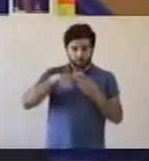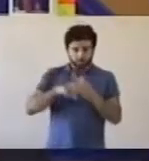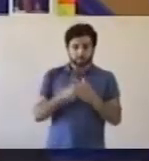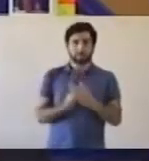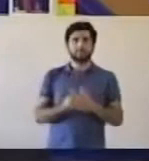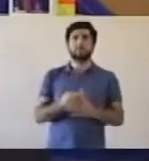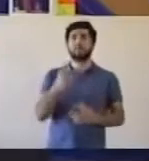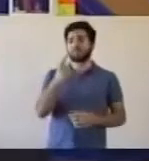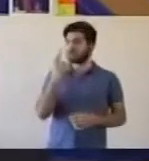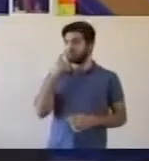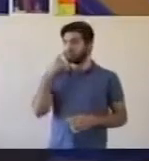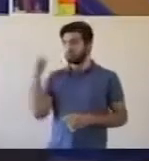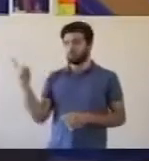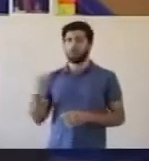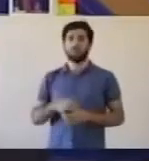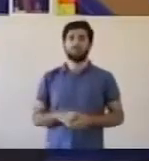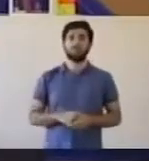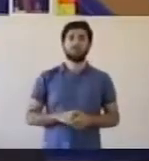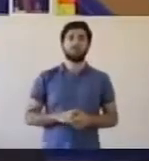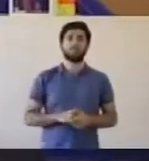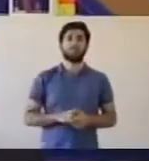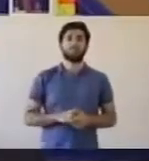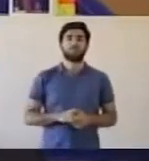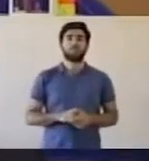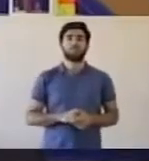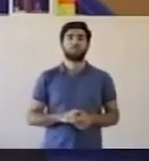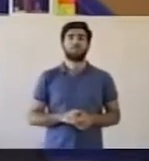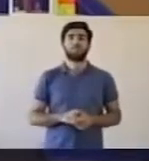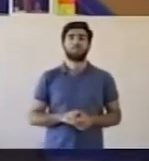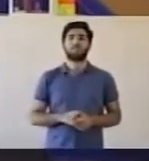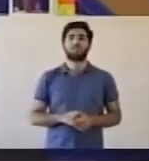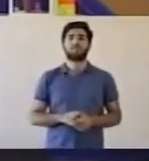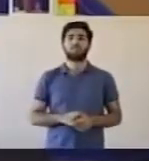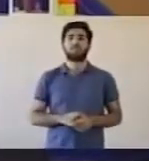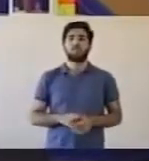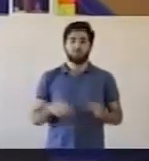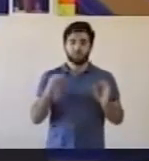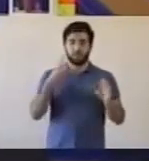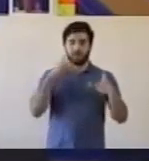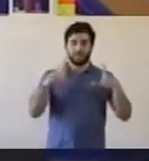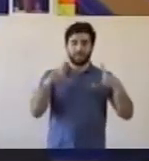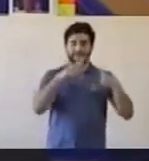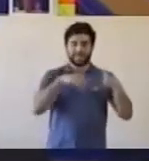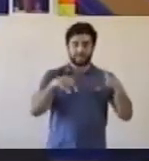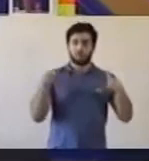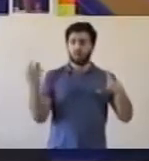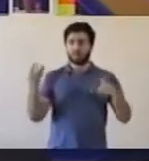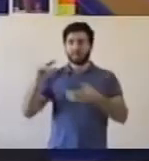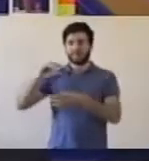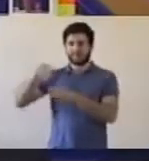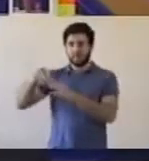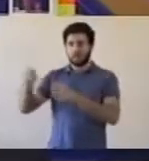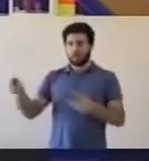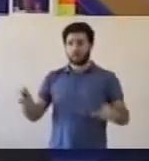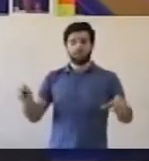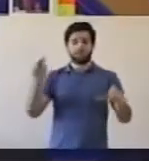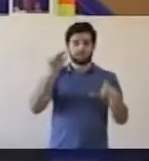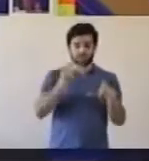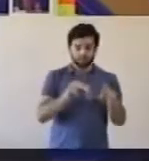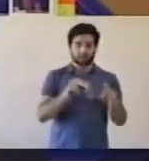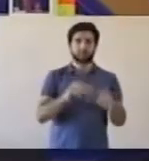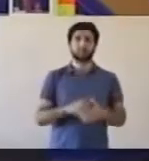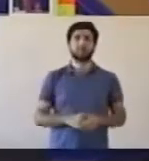iniciamos. Vamos a tomar un disco y le vamos a pegar un tapón de gaseosa. Puede